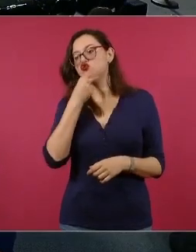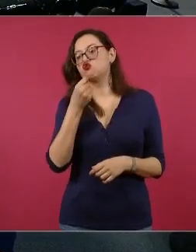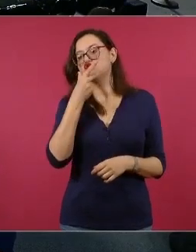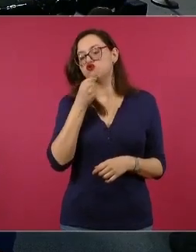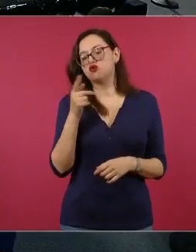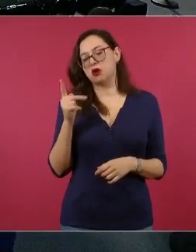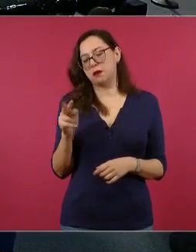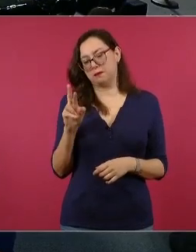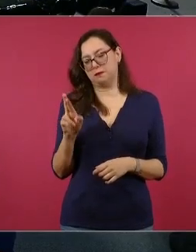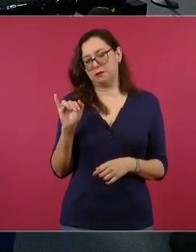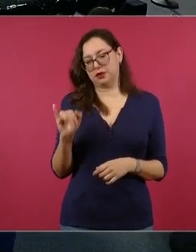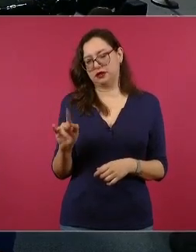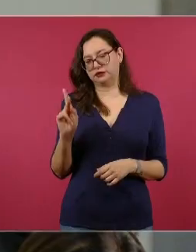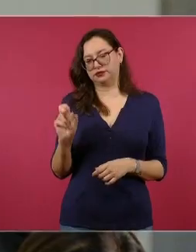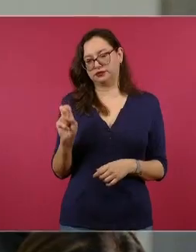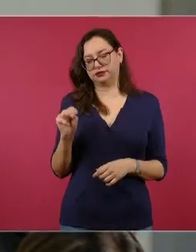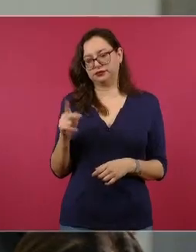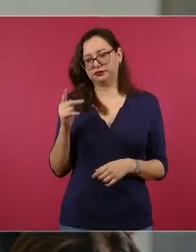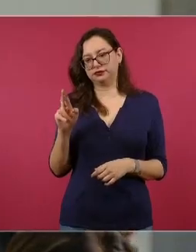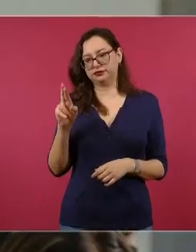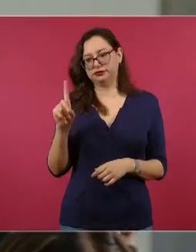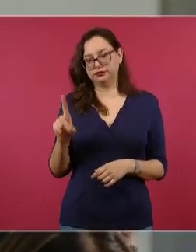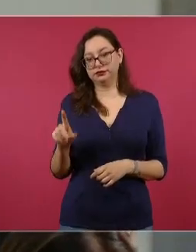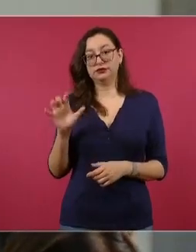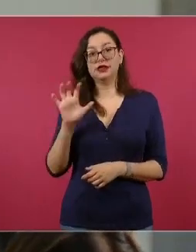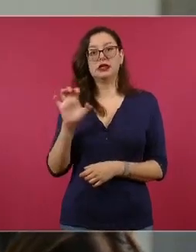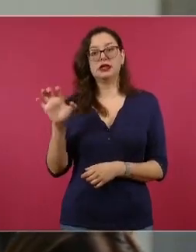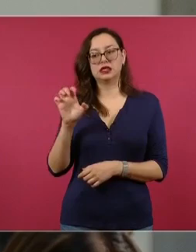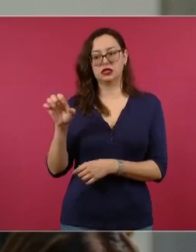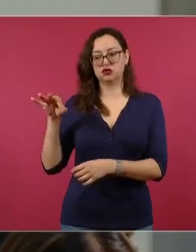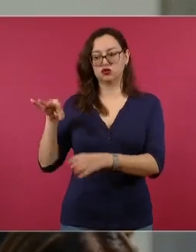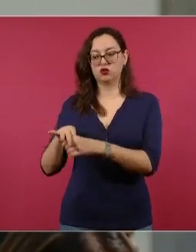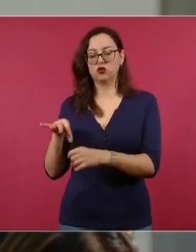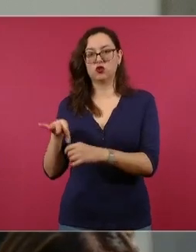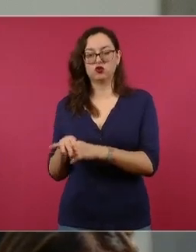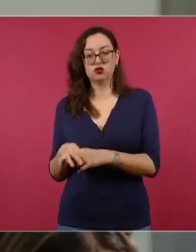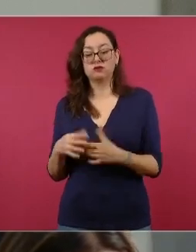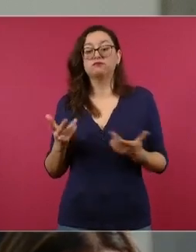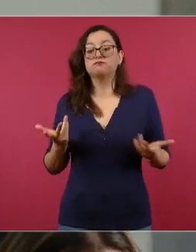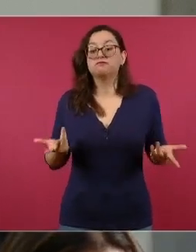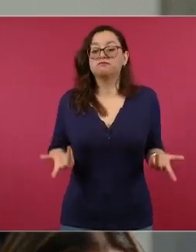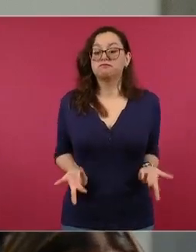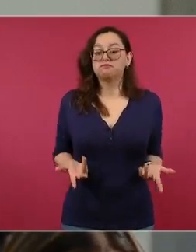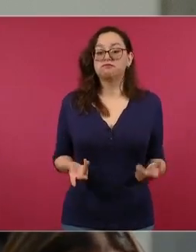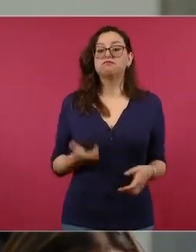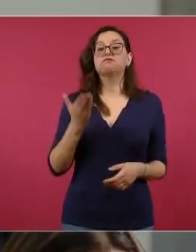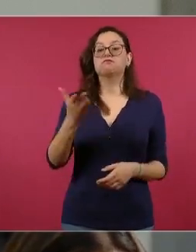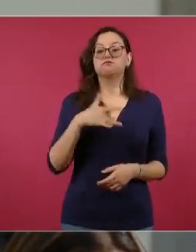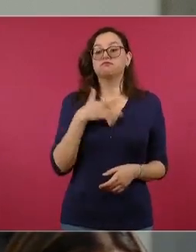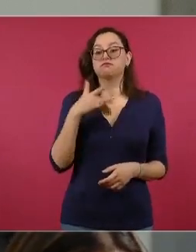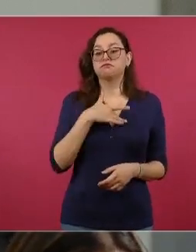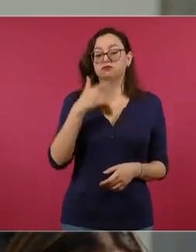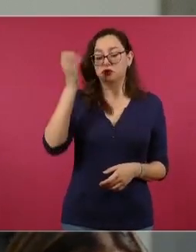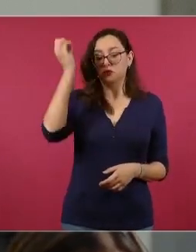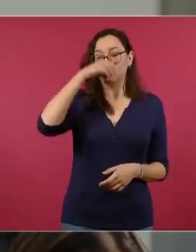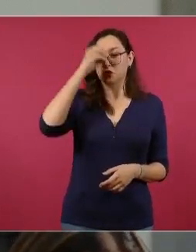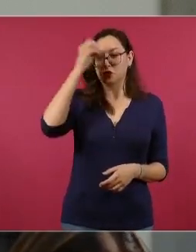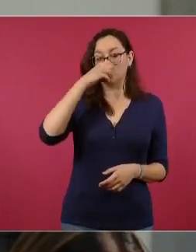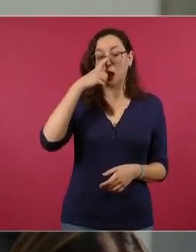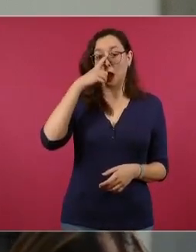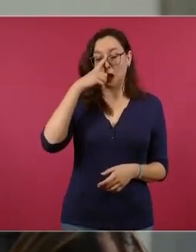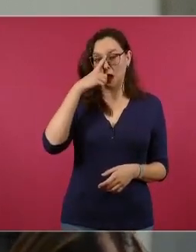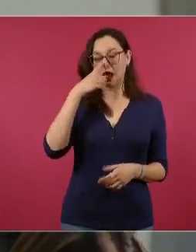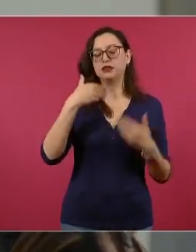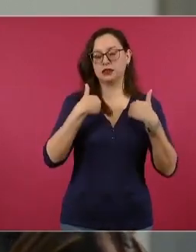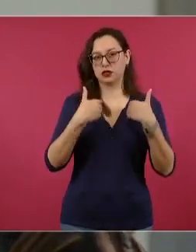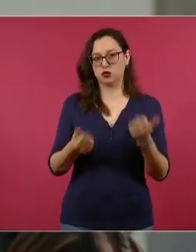PRI, del PAN y del PRD. Yo le quiero pedir a usted, señor presidente, su opinión al respecto de esto. Yo sé que es un asunto de una autoridad muy